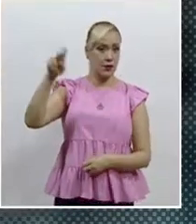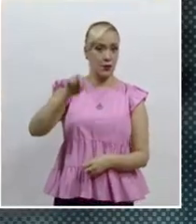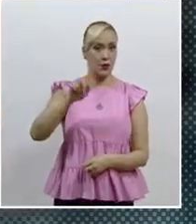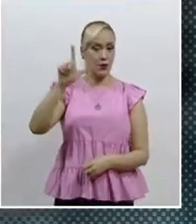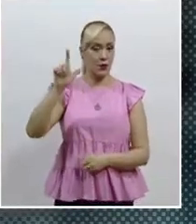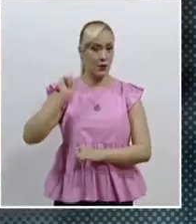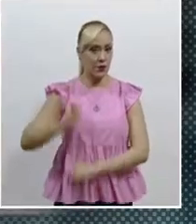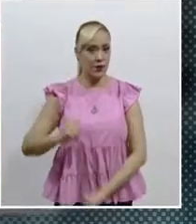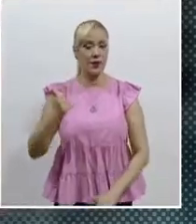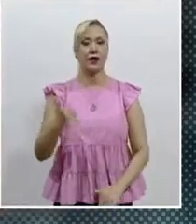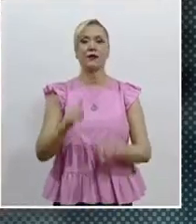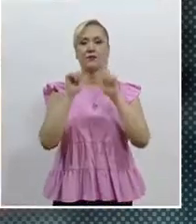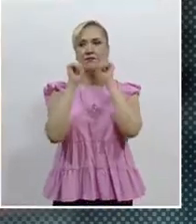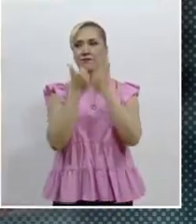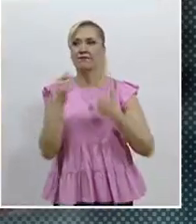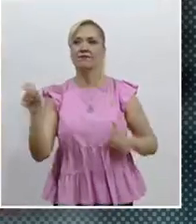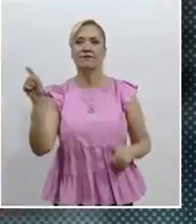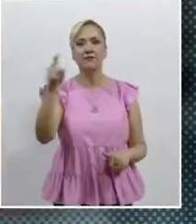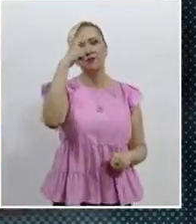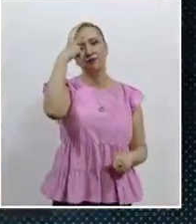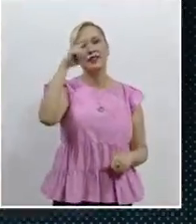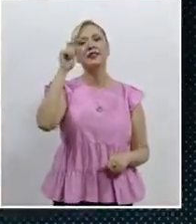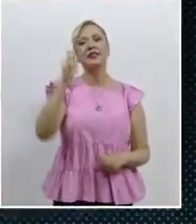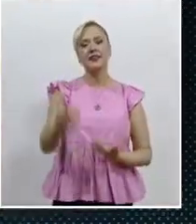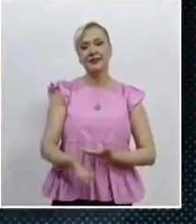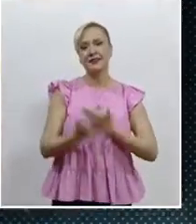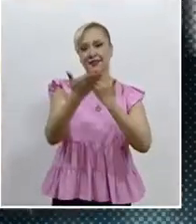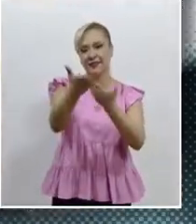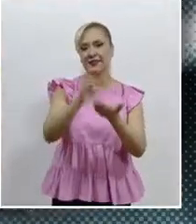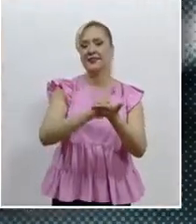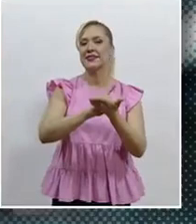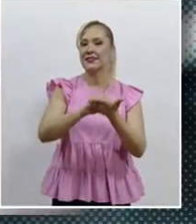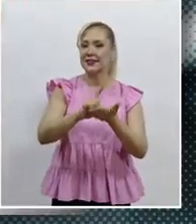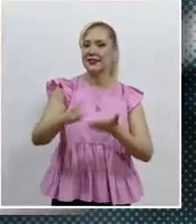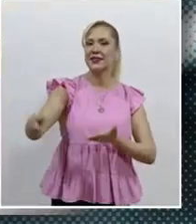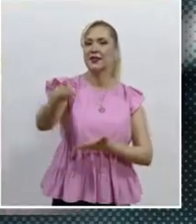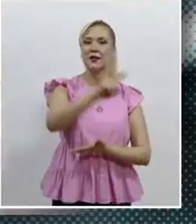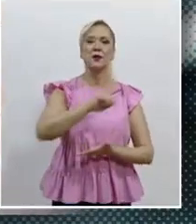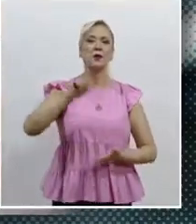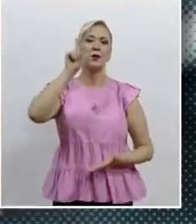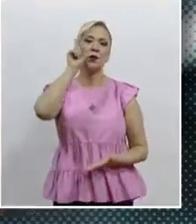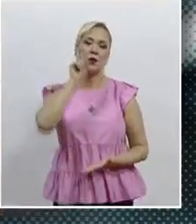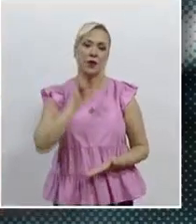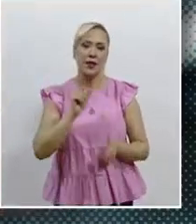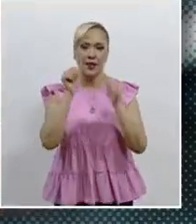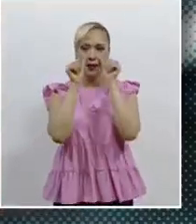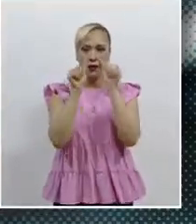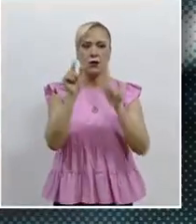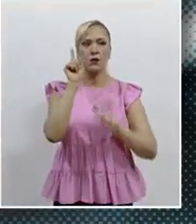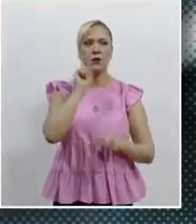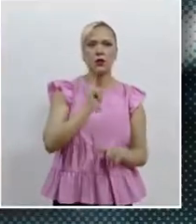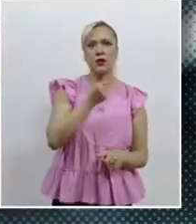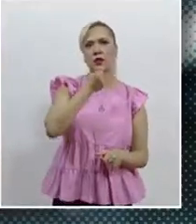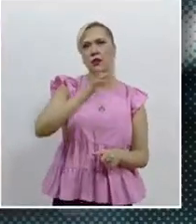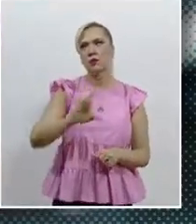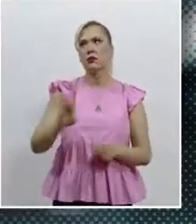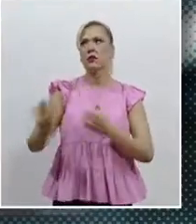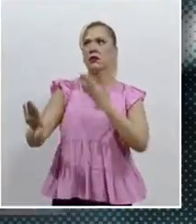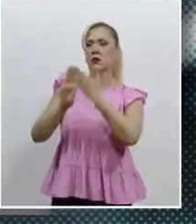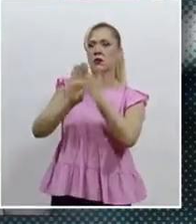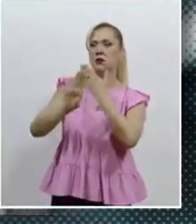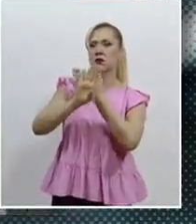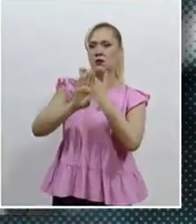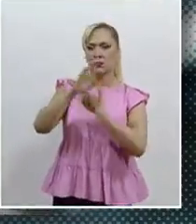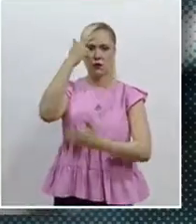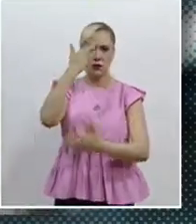organizaciones de la sociedad civil, con el fin de garantizar el acceso a la justicia a mujeres y niñas víctimas de violencia de género.